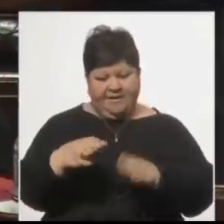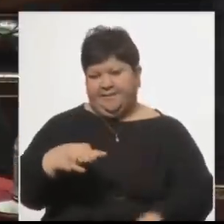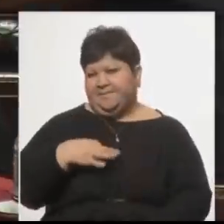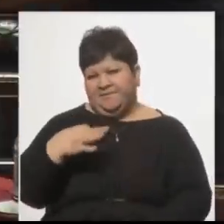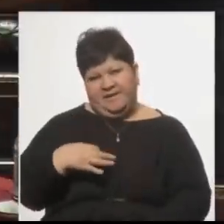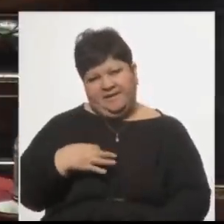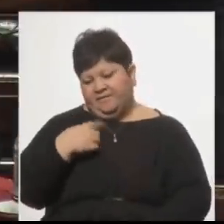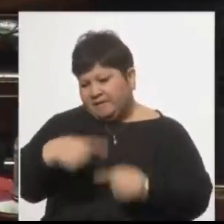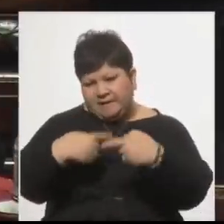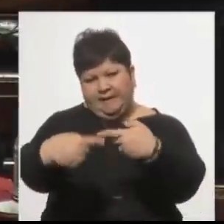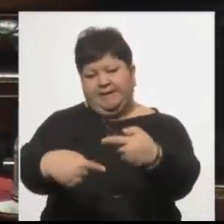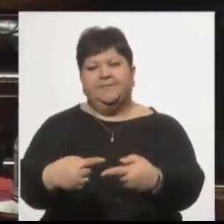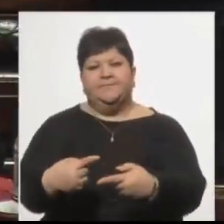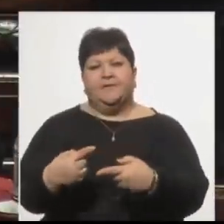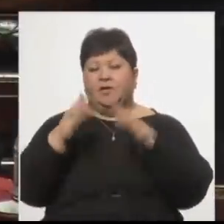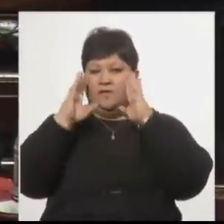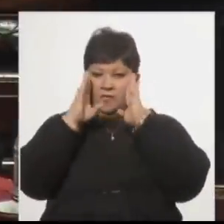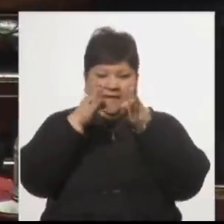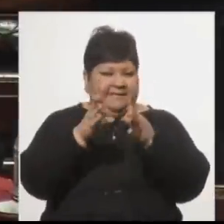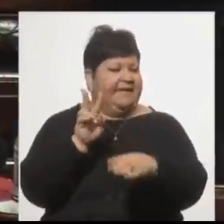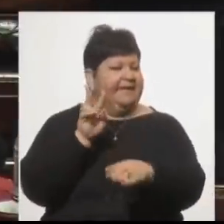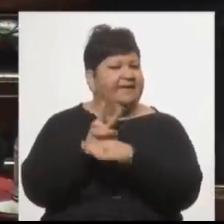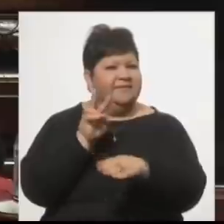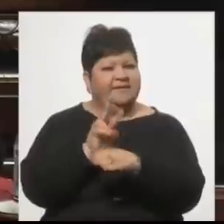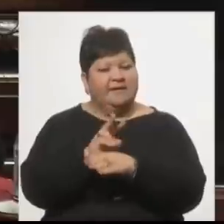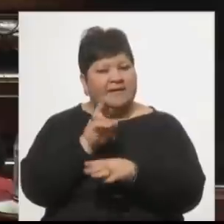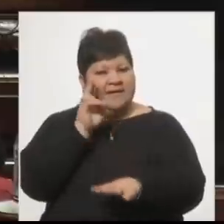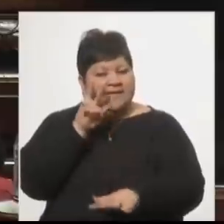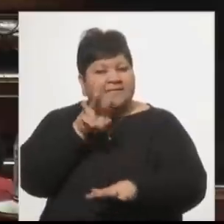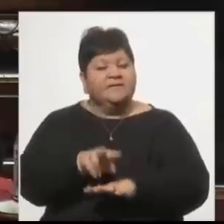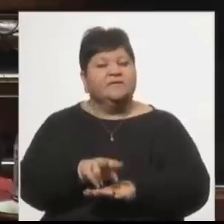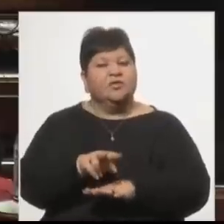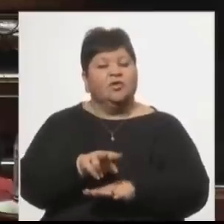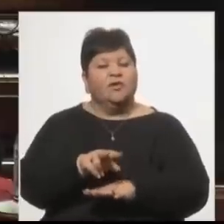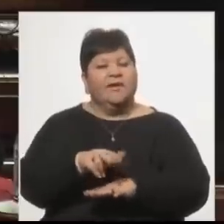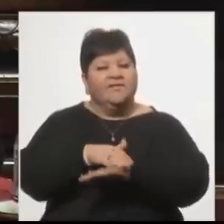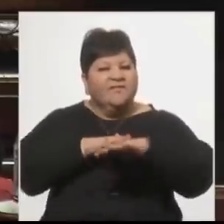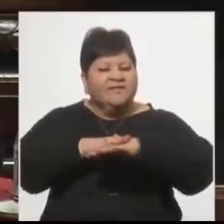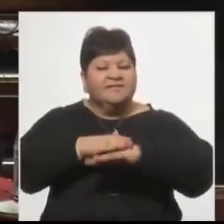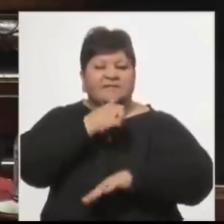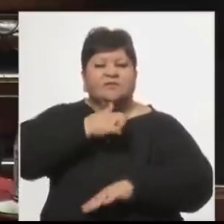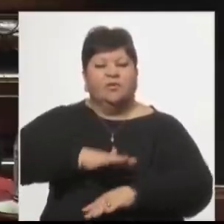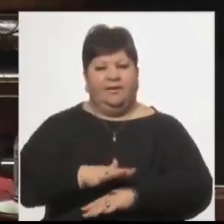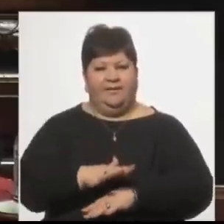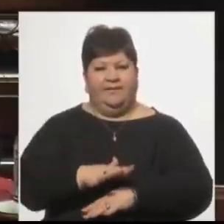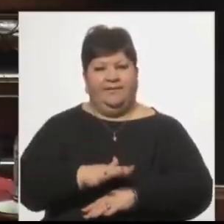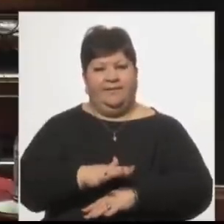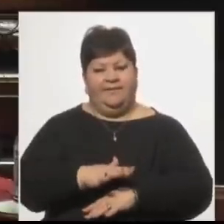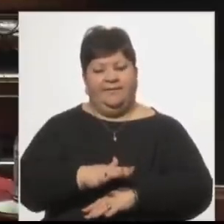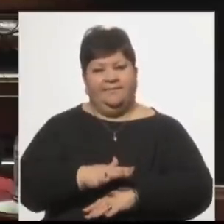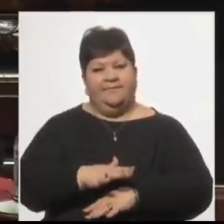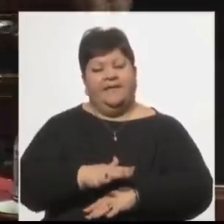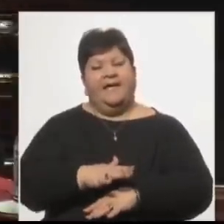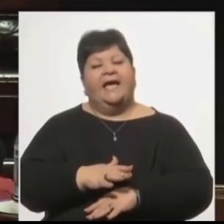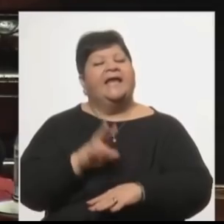dedicar justamente, a defender nuestra visión histórica, tantas veces tergiversada y a veces vilipendiada,